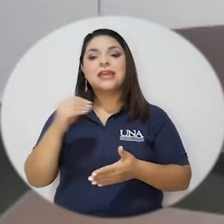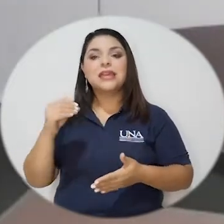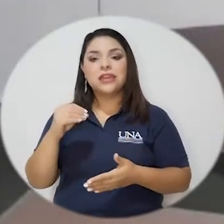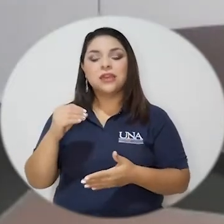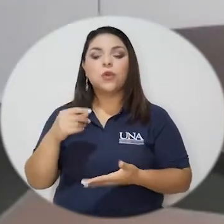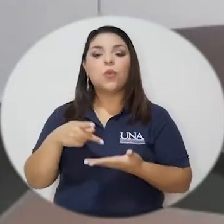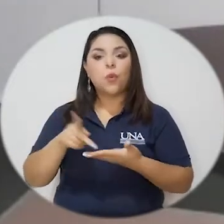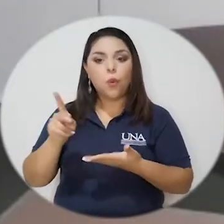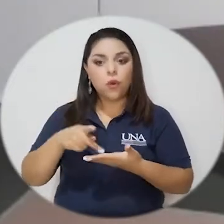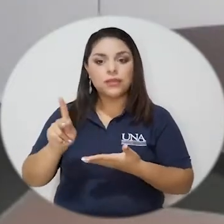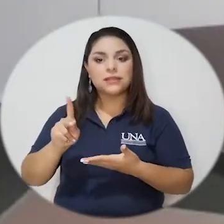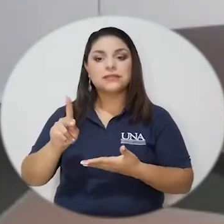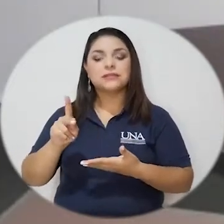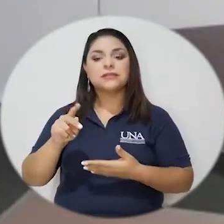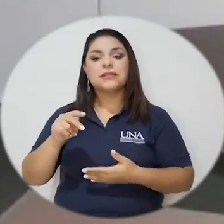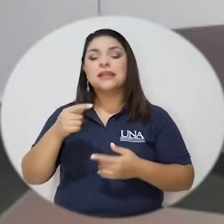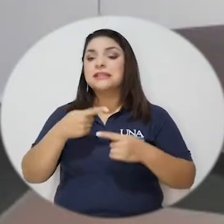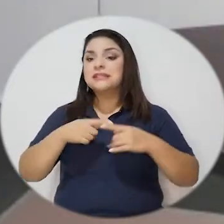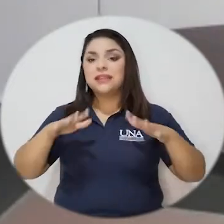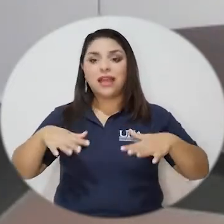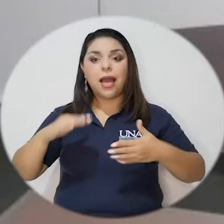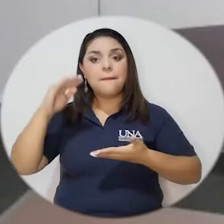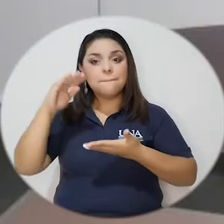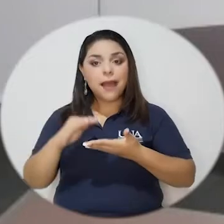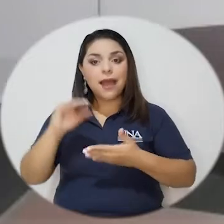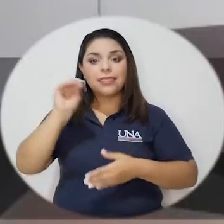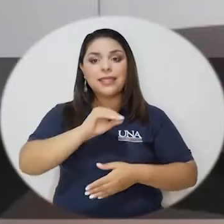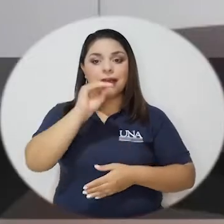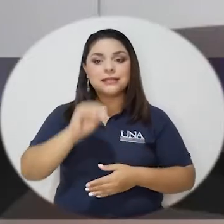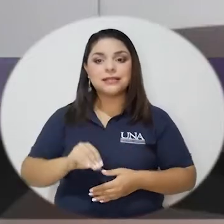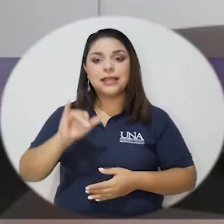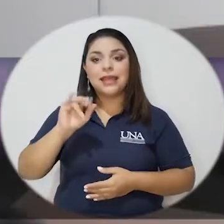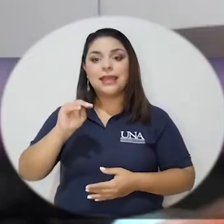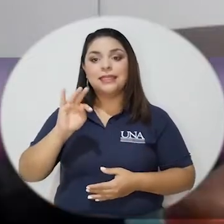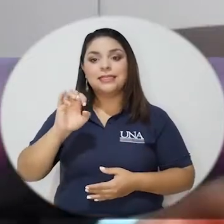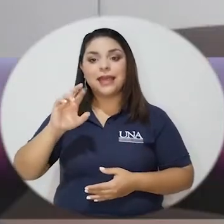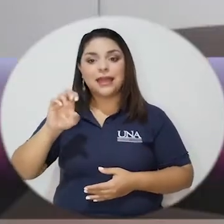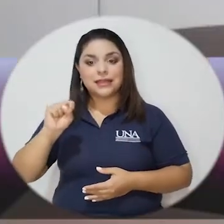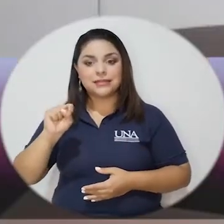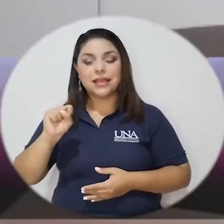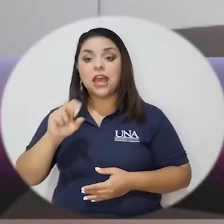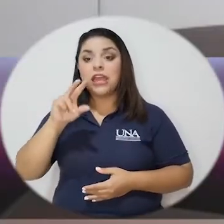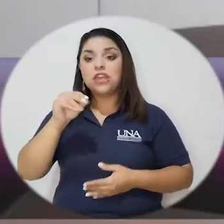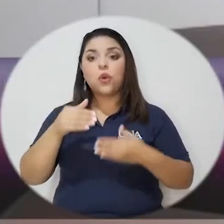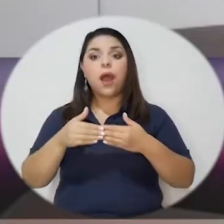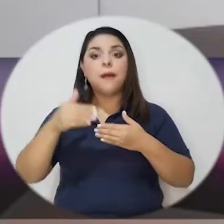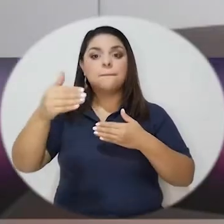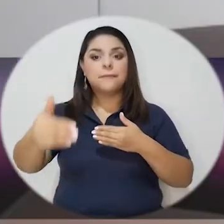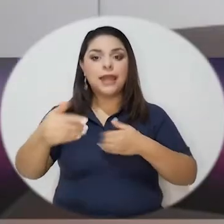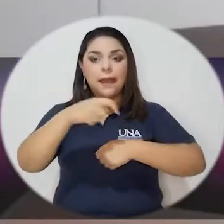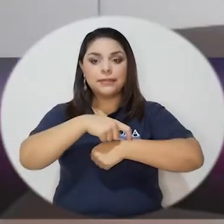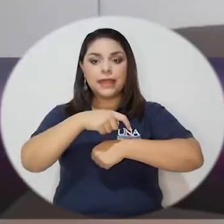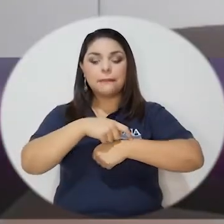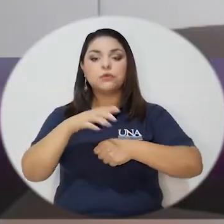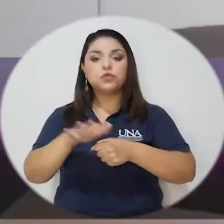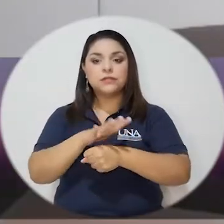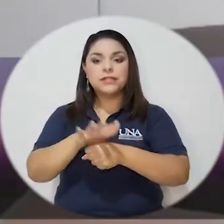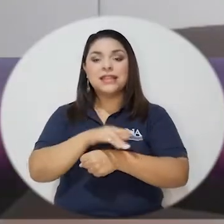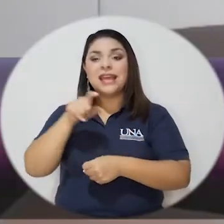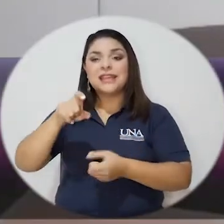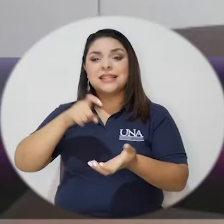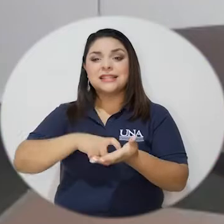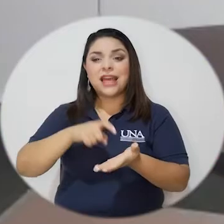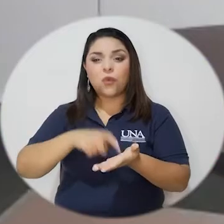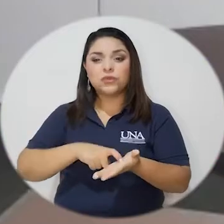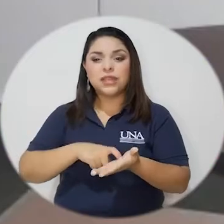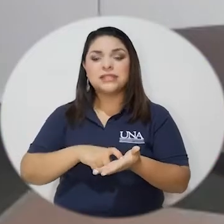las cuotas. Si no bajamos las tasas de interés y no ampliamos los plazos lo suficiente,